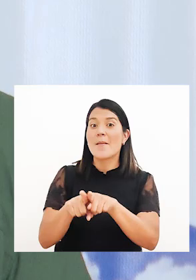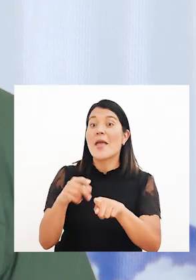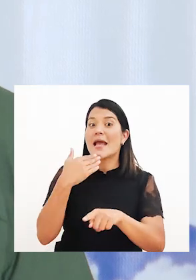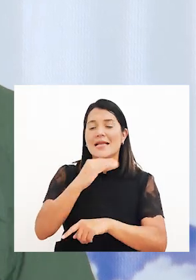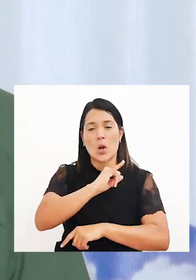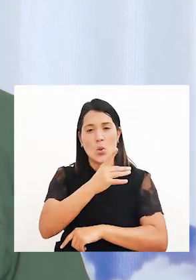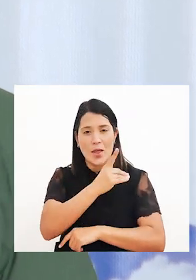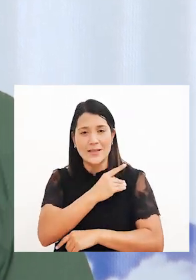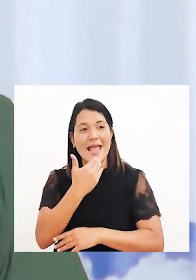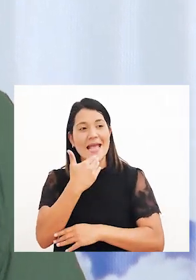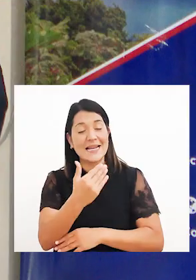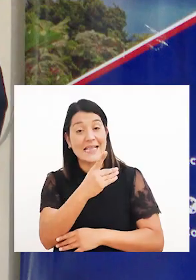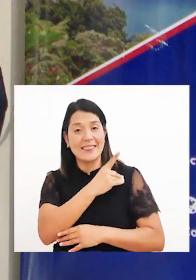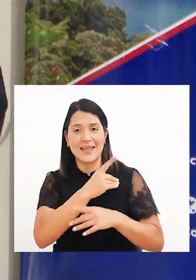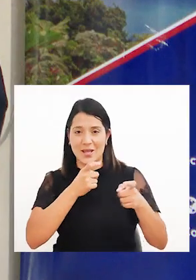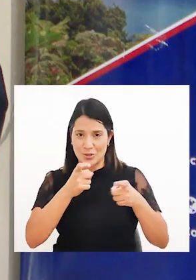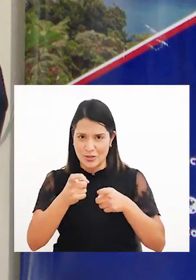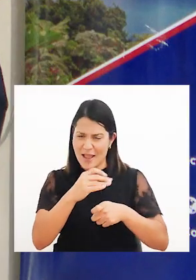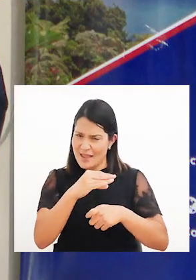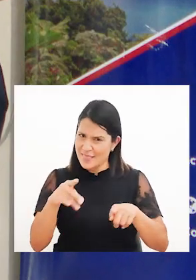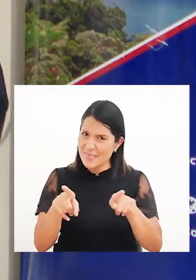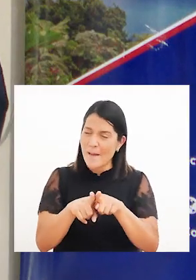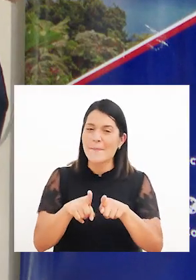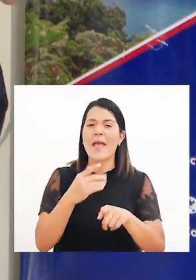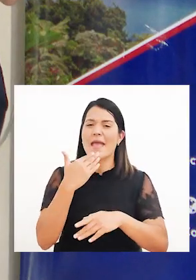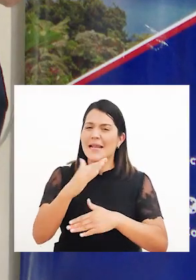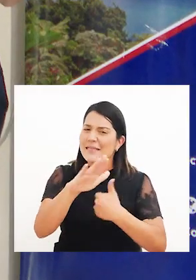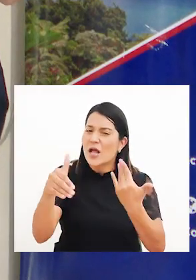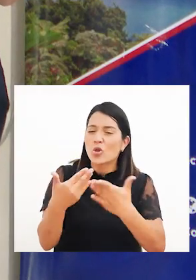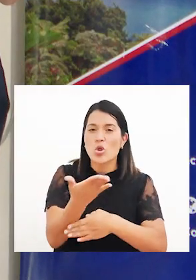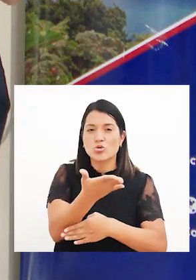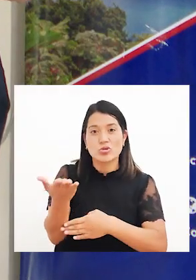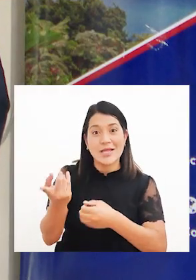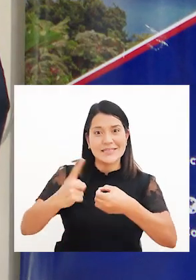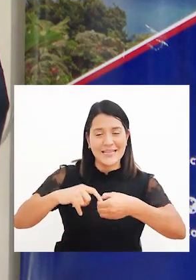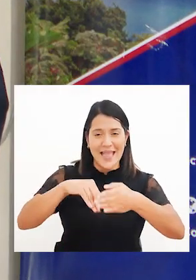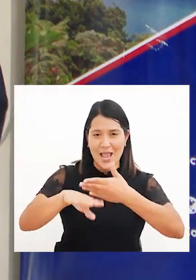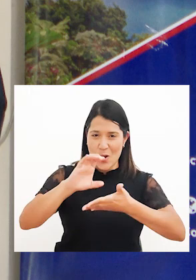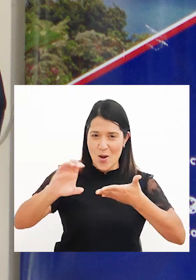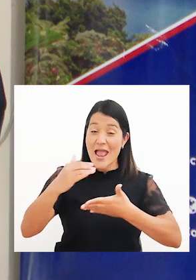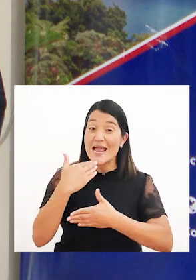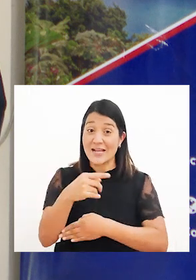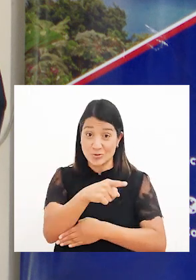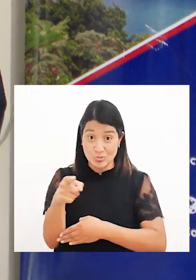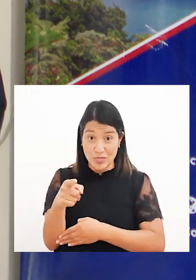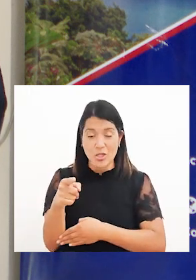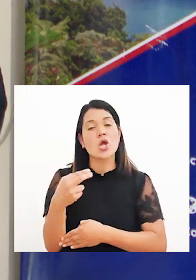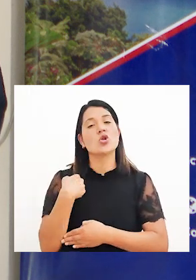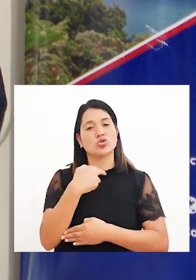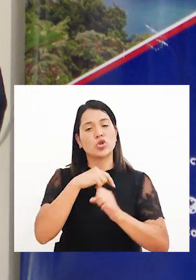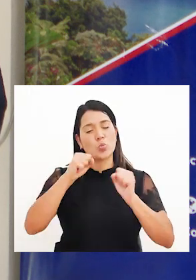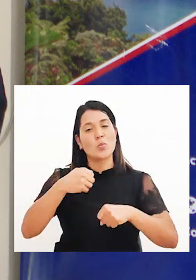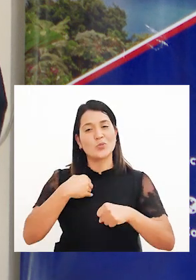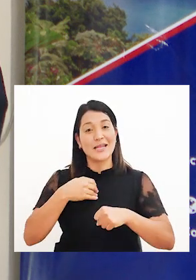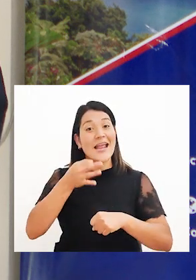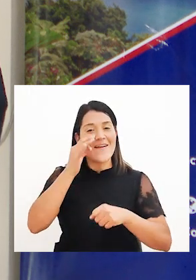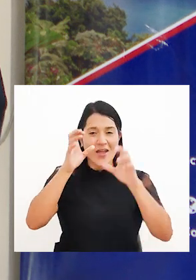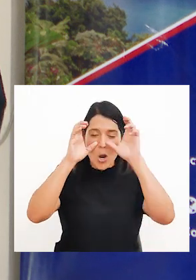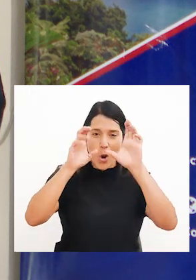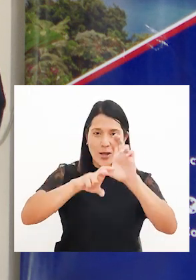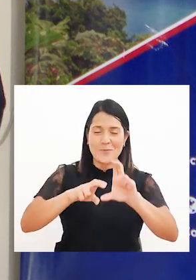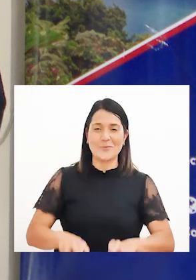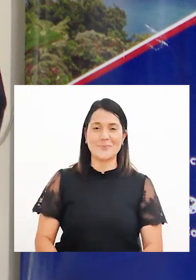Junta Directiva, a la Dirección Ejecutiva y por supuesto a todos ustedes los colegiados. Gracias a ustedes es que tenemos Café Colipro.